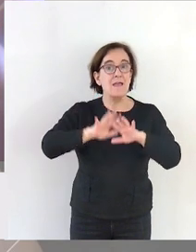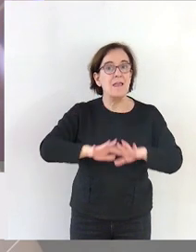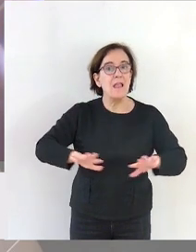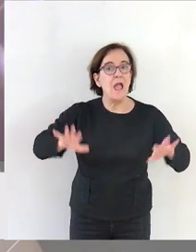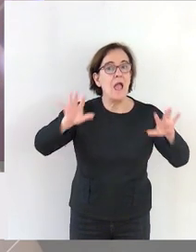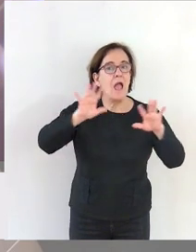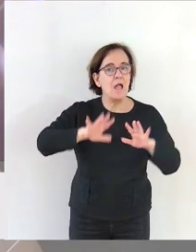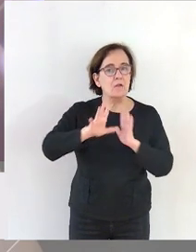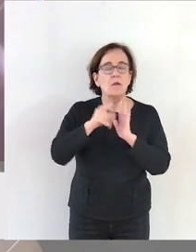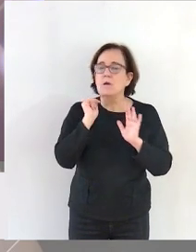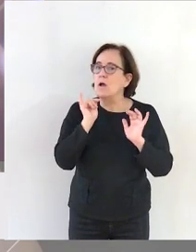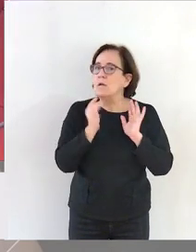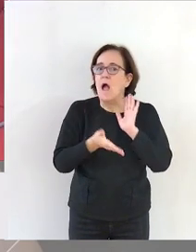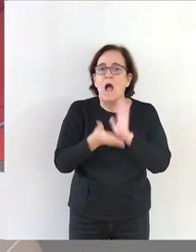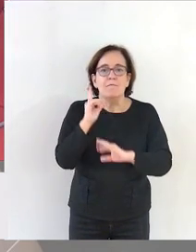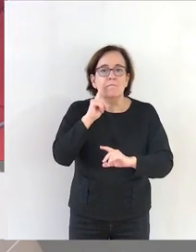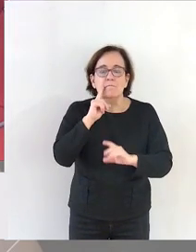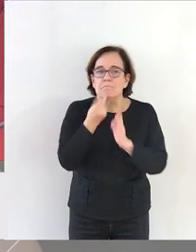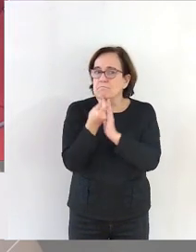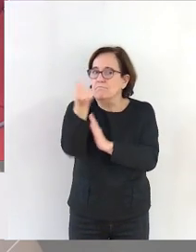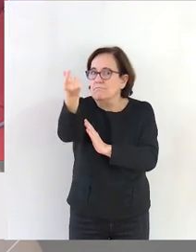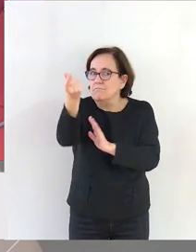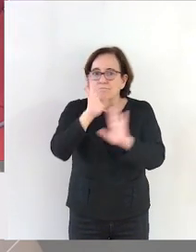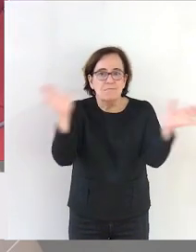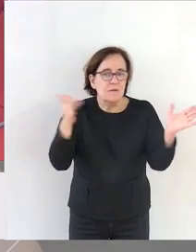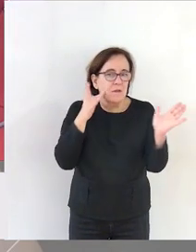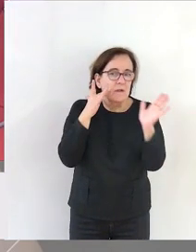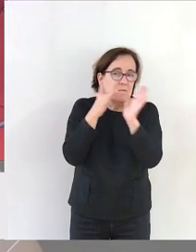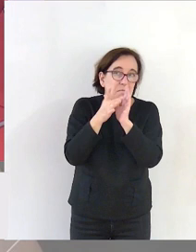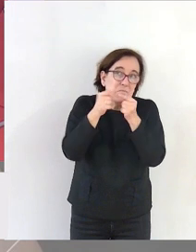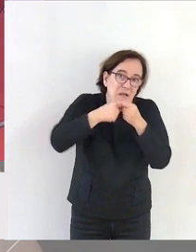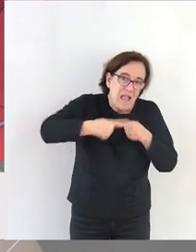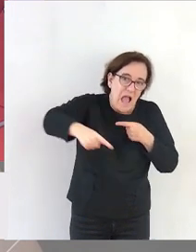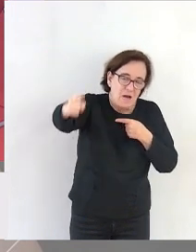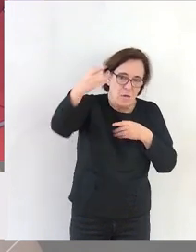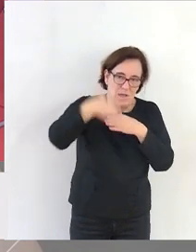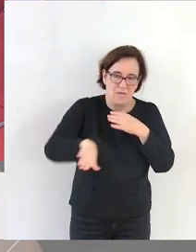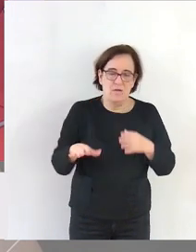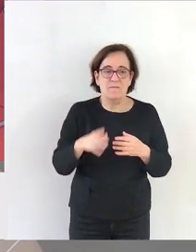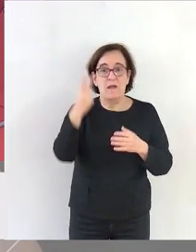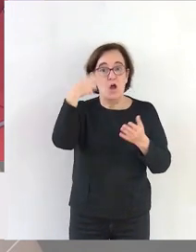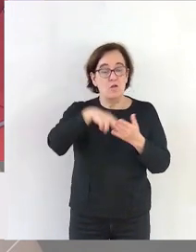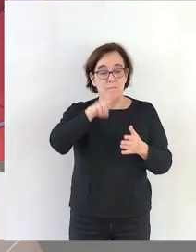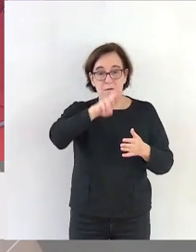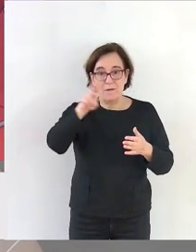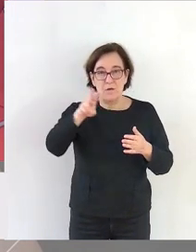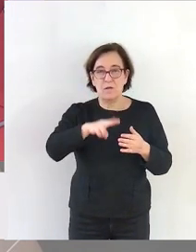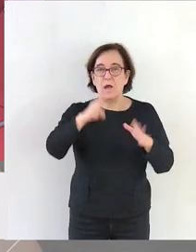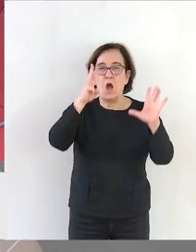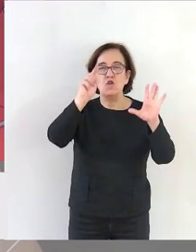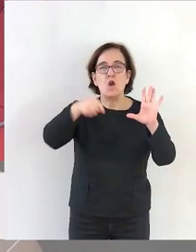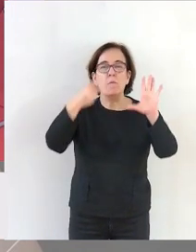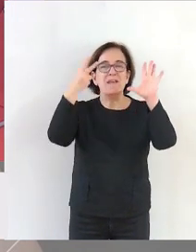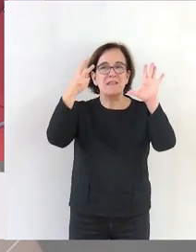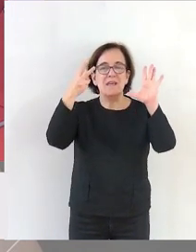estos sí producen un desplazamiento permanente más a largo plazo en en 2022 por ejemplo había